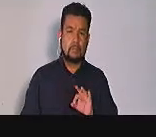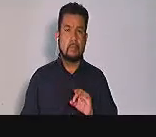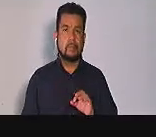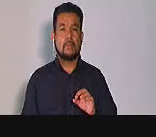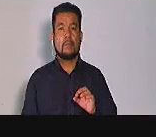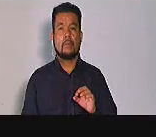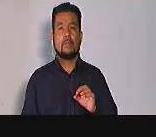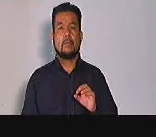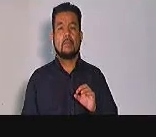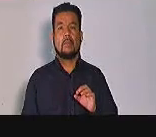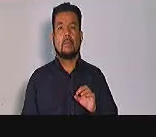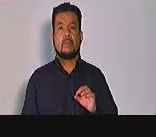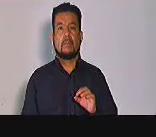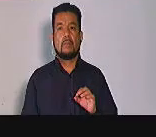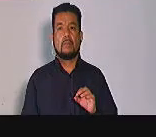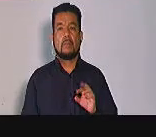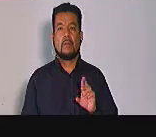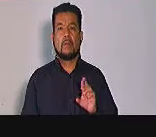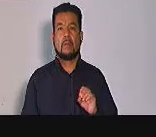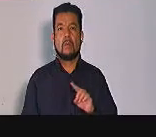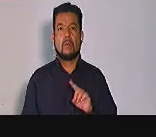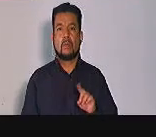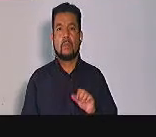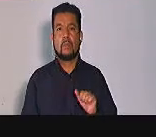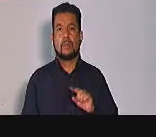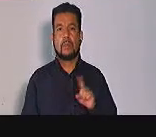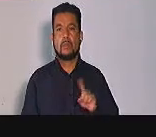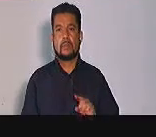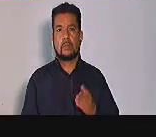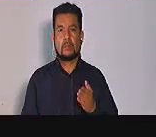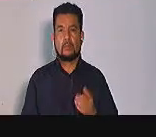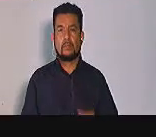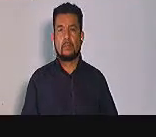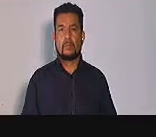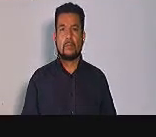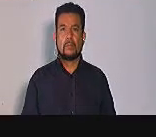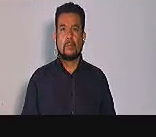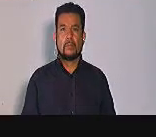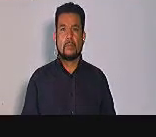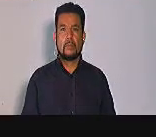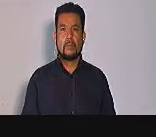Rodríguez vota sí, copiado. Rosas Jurado Flavio William.